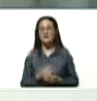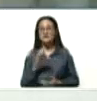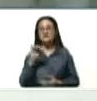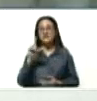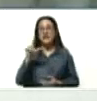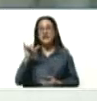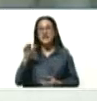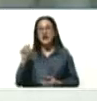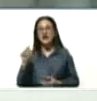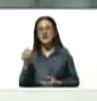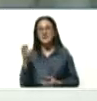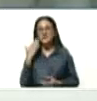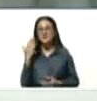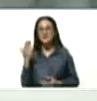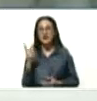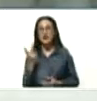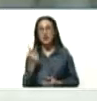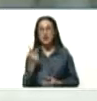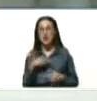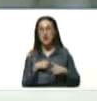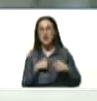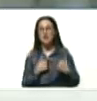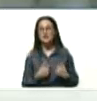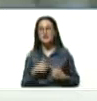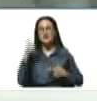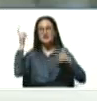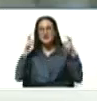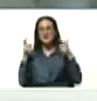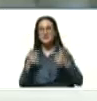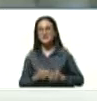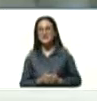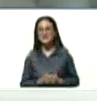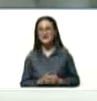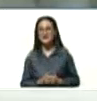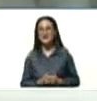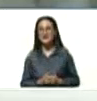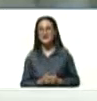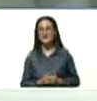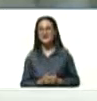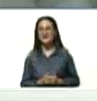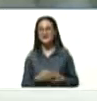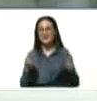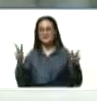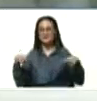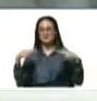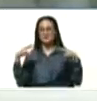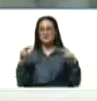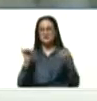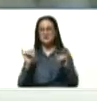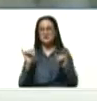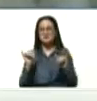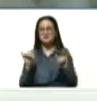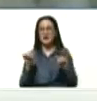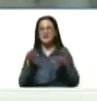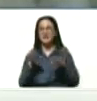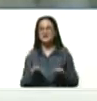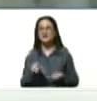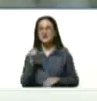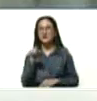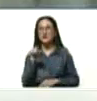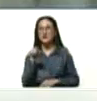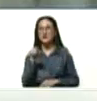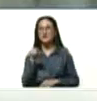Flores, los dos con corazón chavista, allí, en esa misma estación donde tú estás parado,